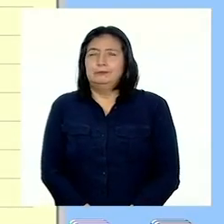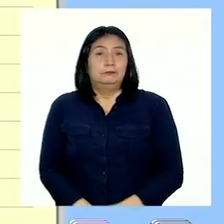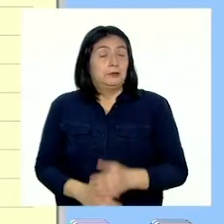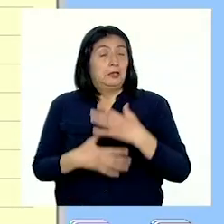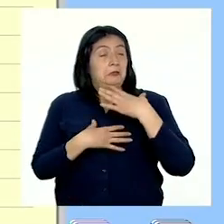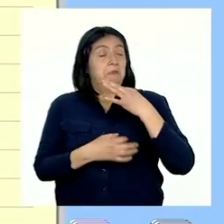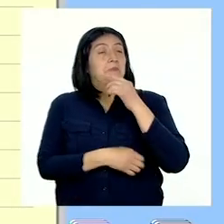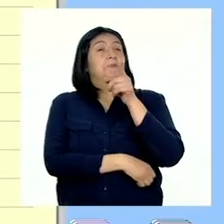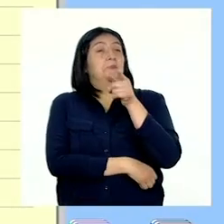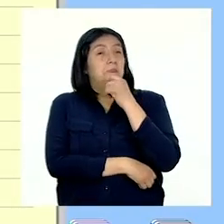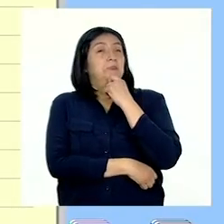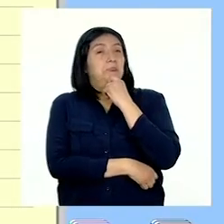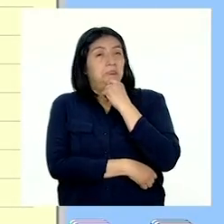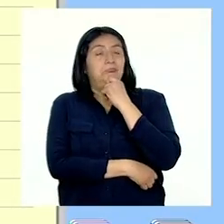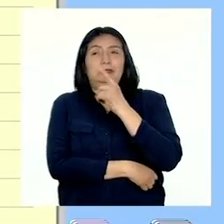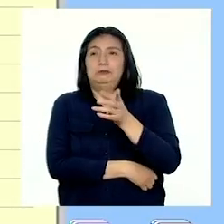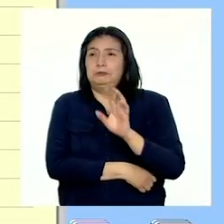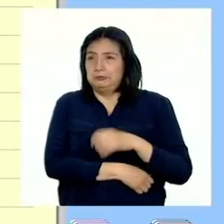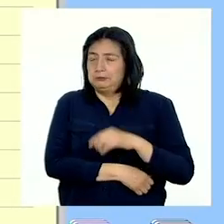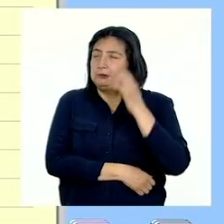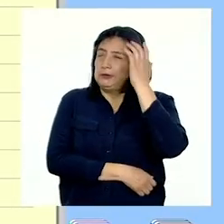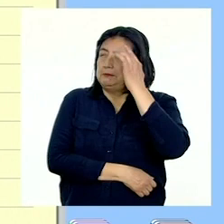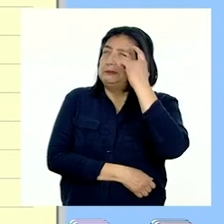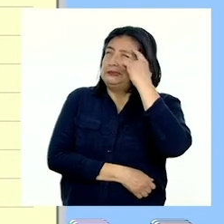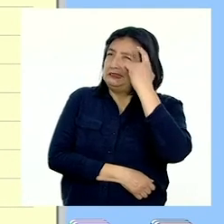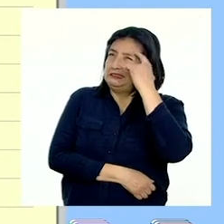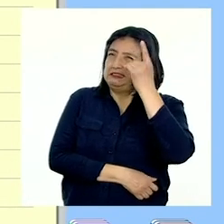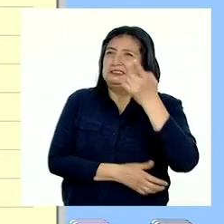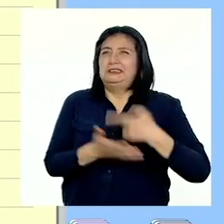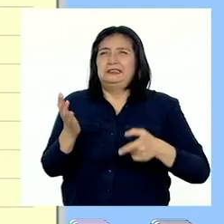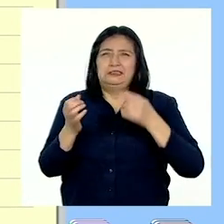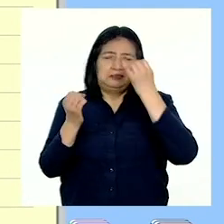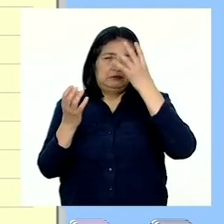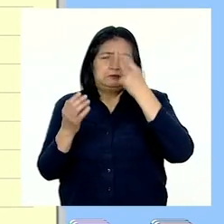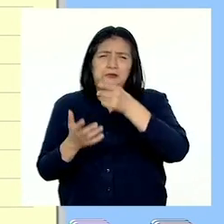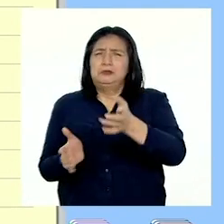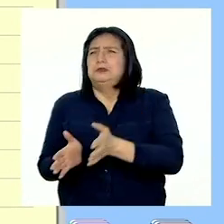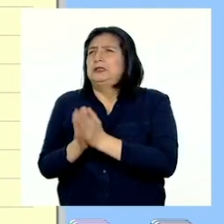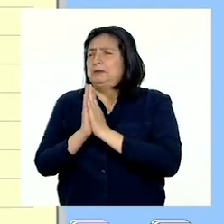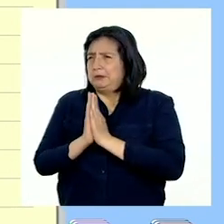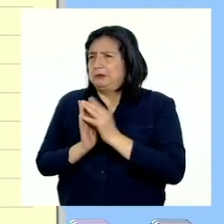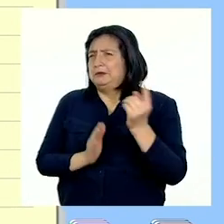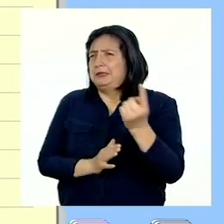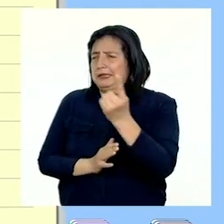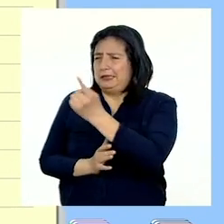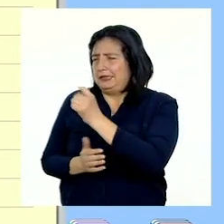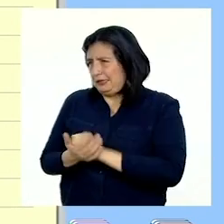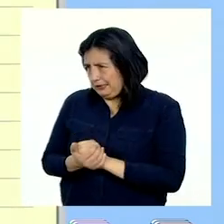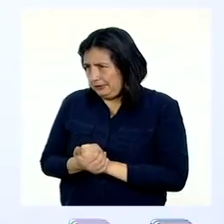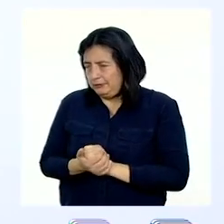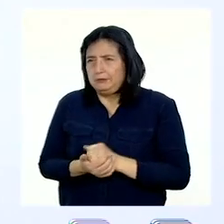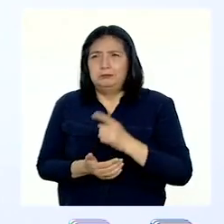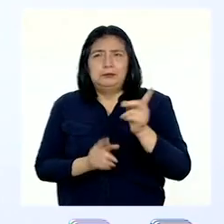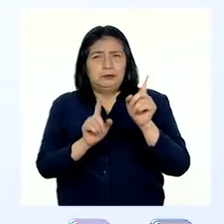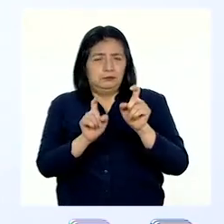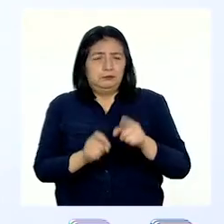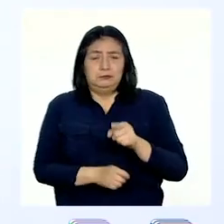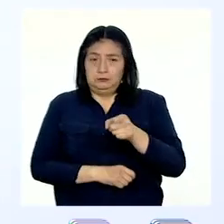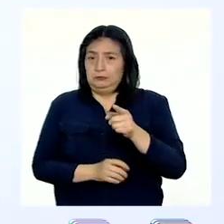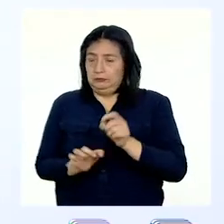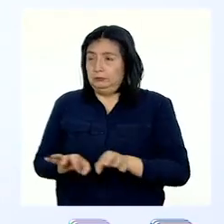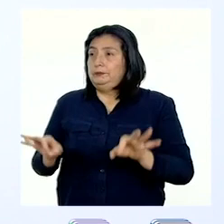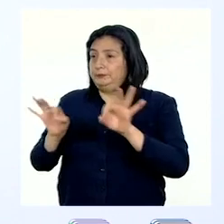Muy interesantes. Vamos a reflexionar sobre qué información nos está pidiendo cada una de ellas. Esto